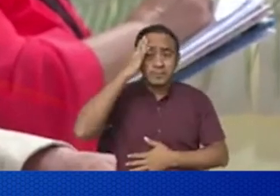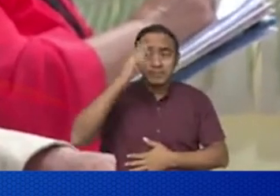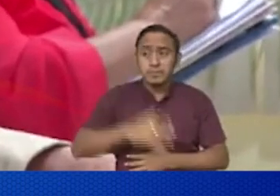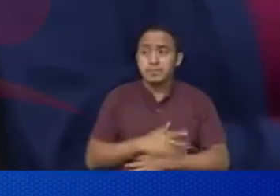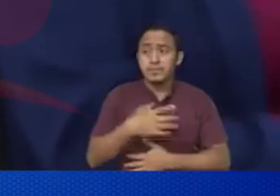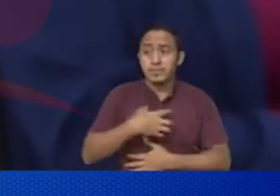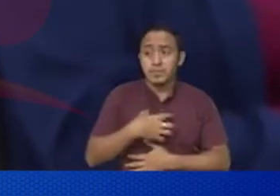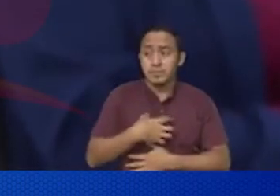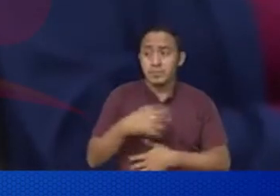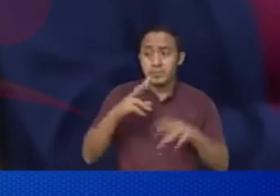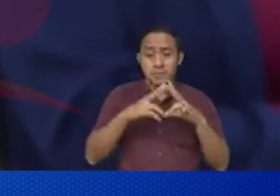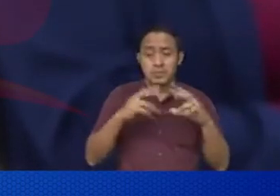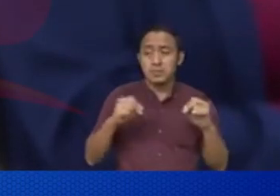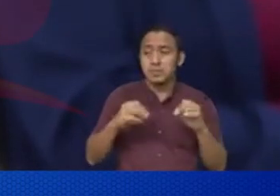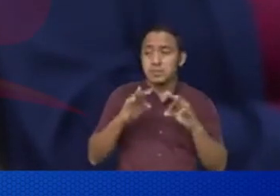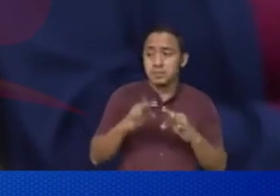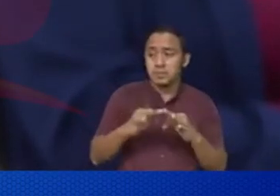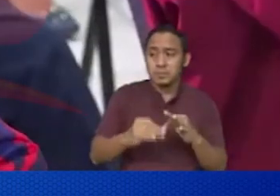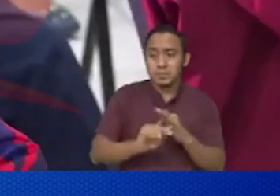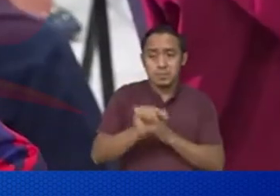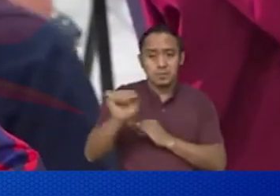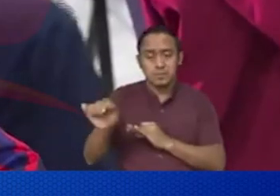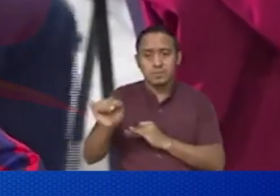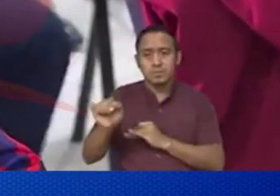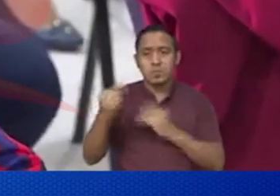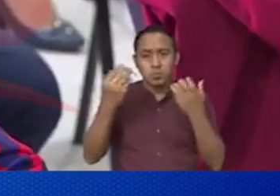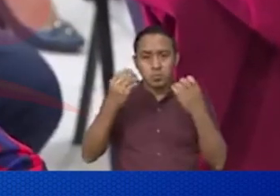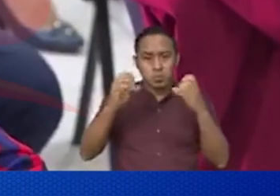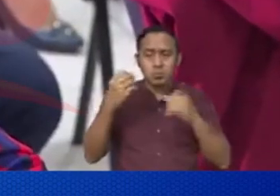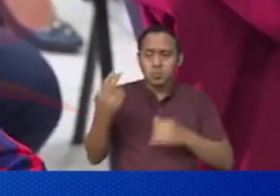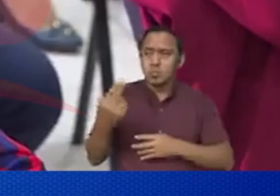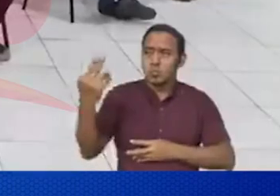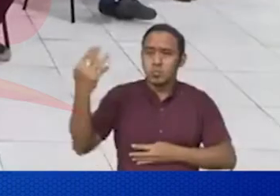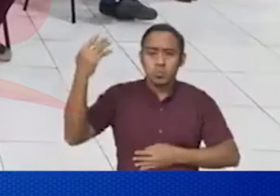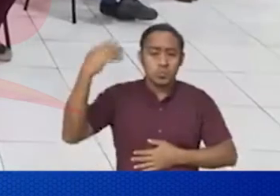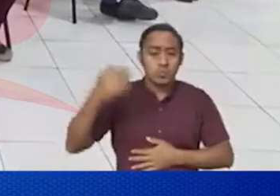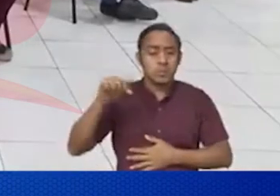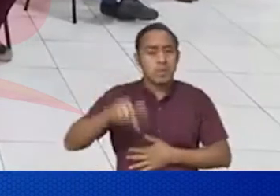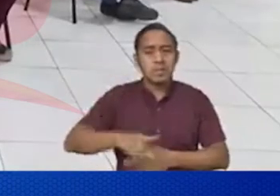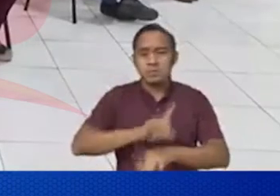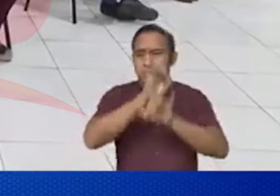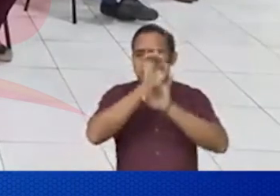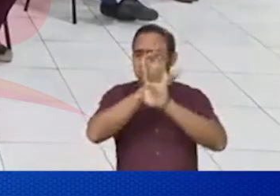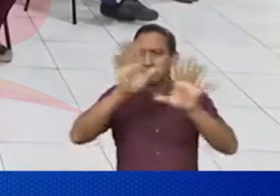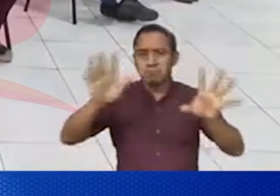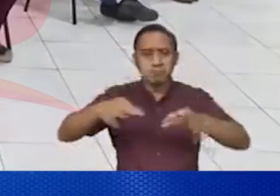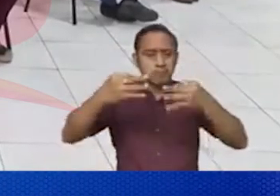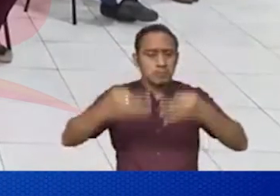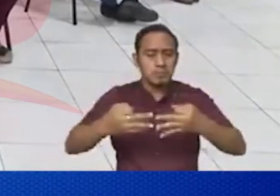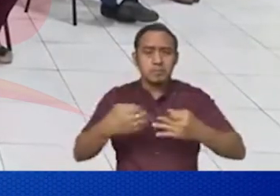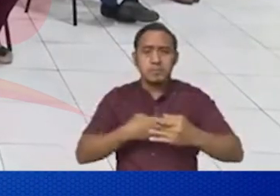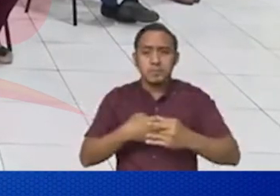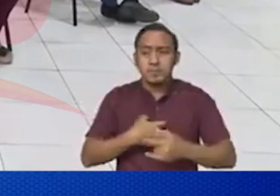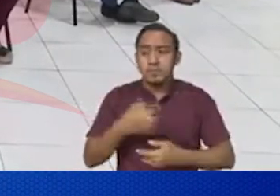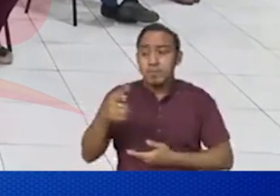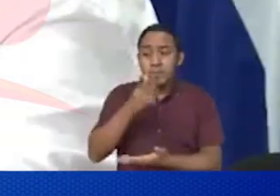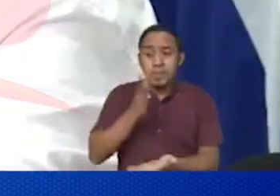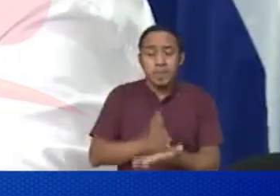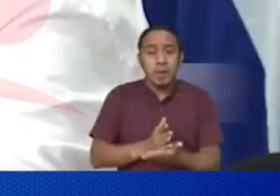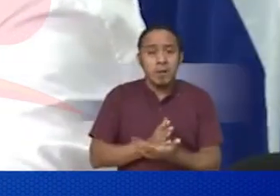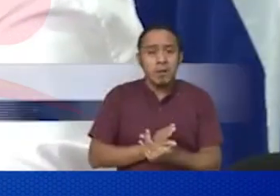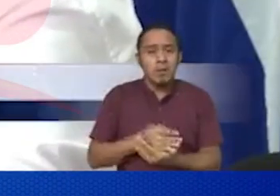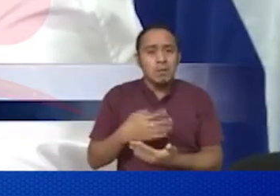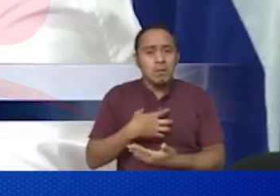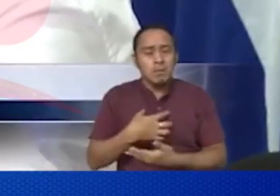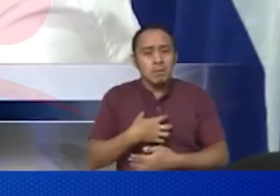nuestra posición responde a hechos históricos, estamos claros de que la posición y las decisiones que ha